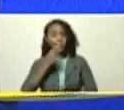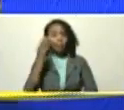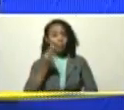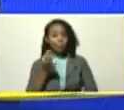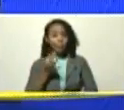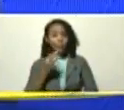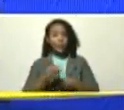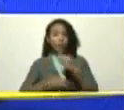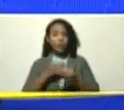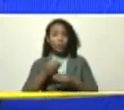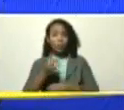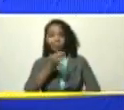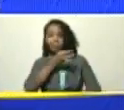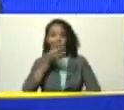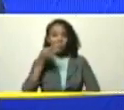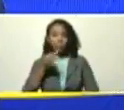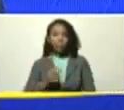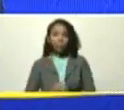sido maravilloso.